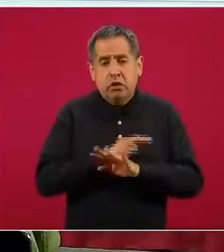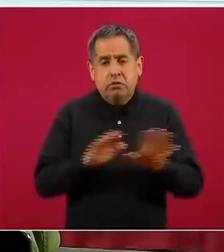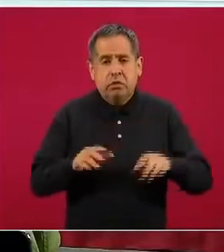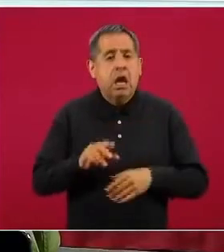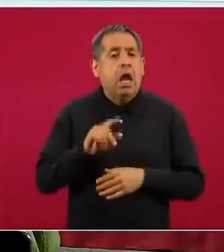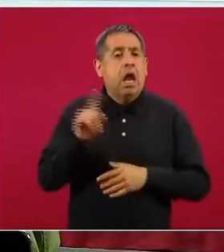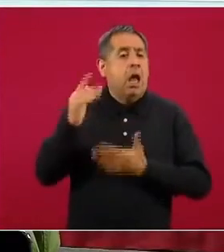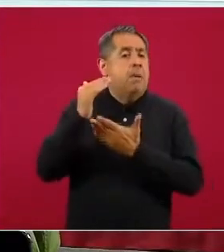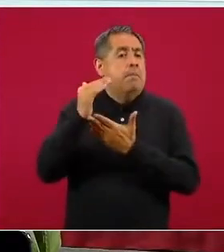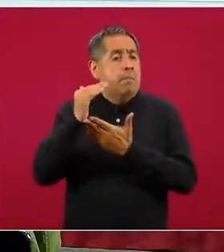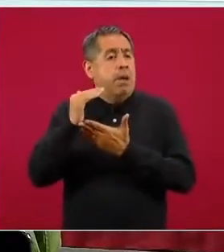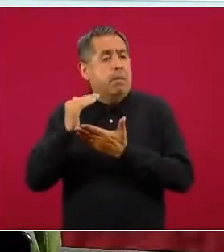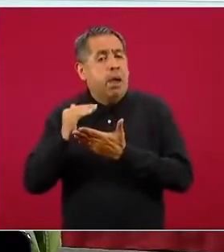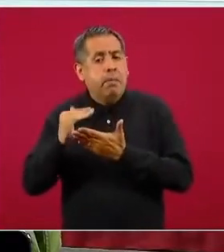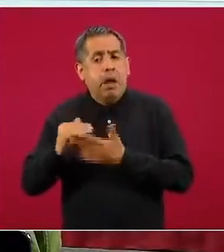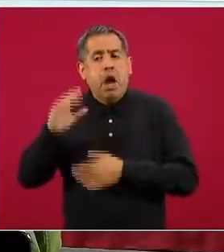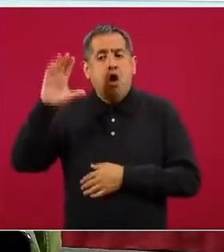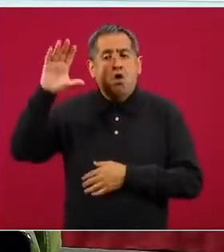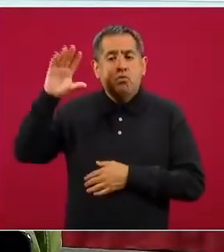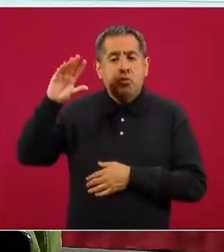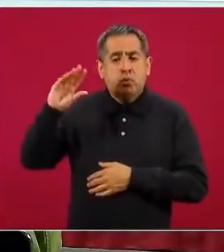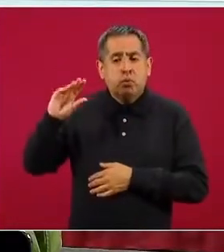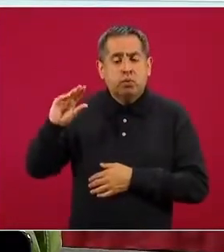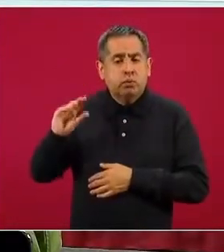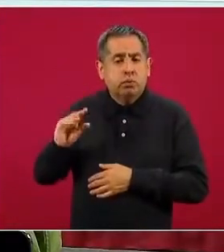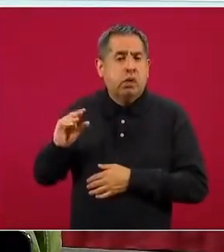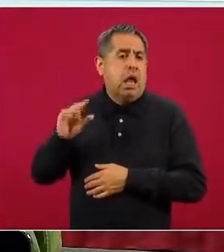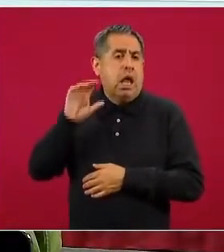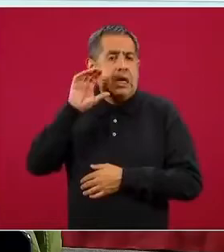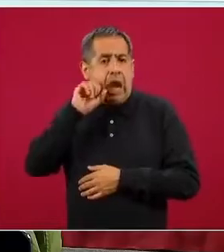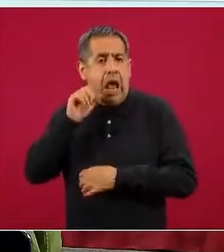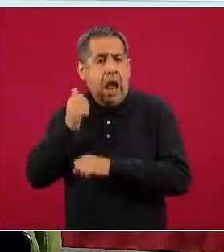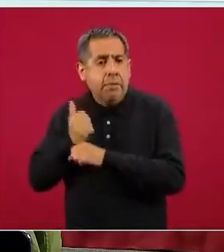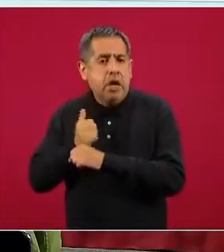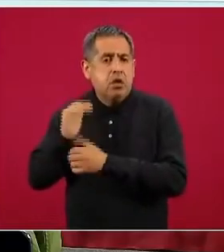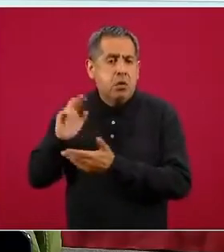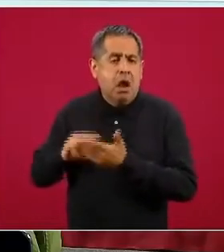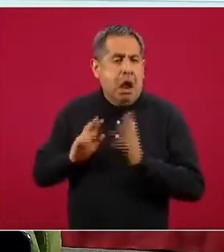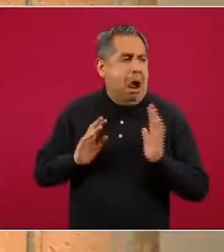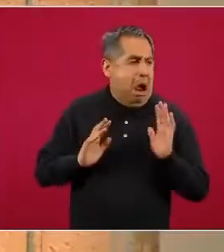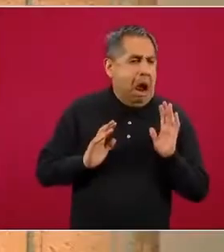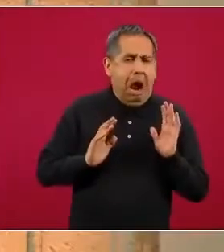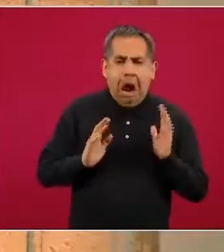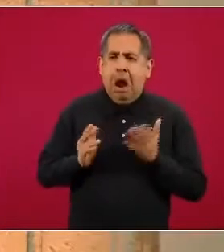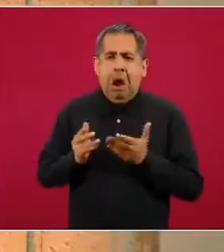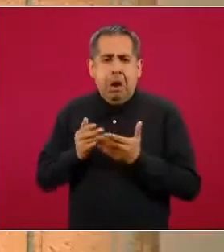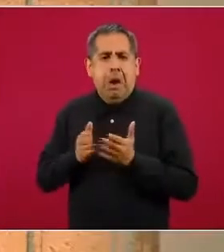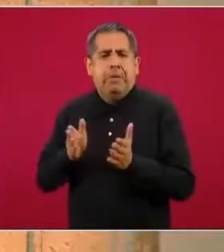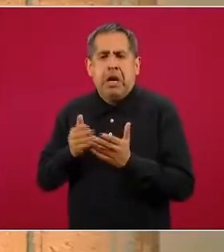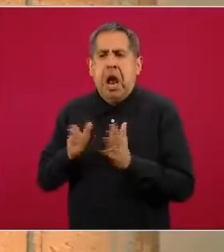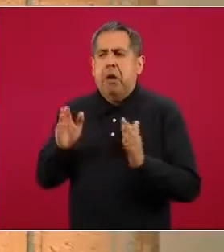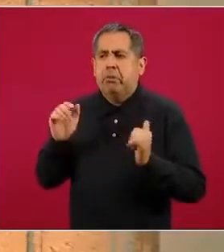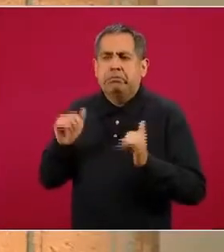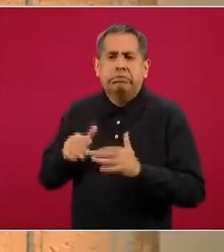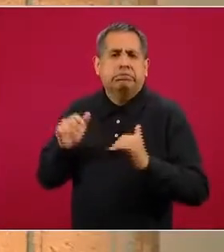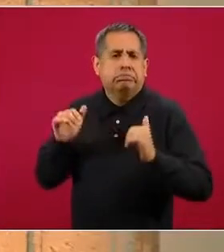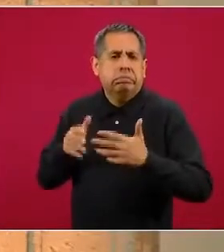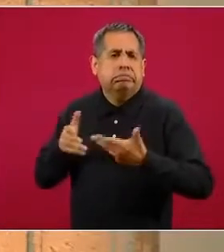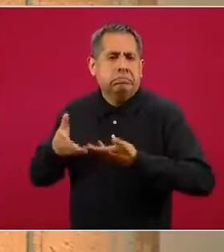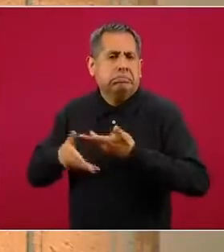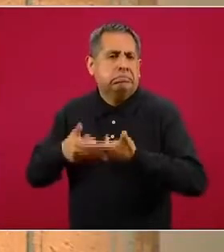el riesgo vaya disminuyendo y con la intención de tener un balance y también favorecer